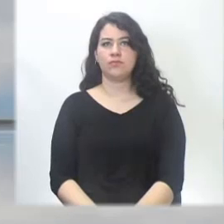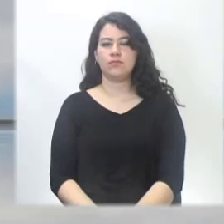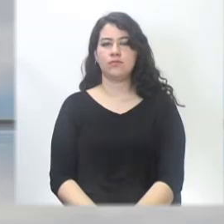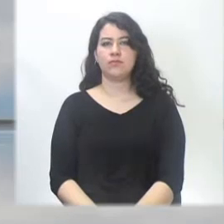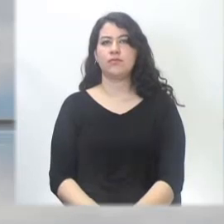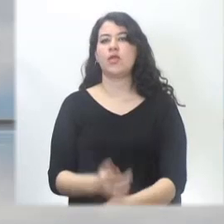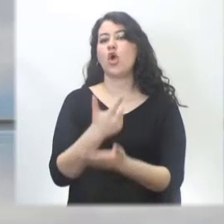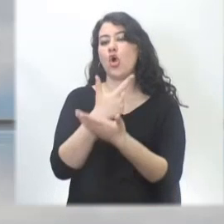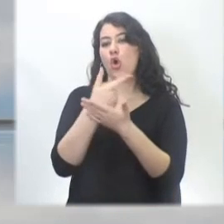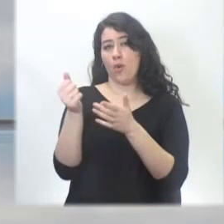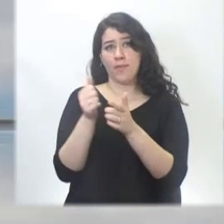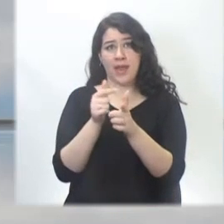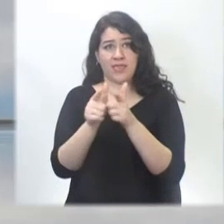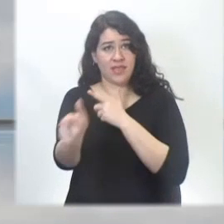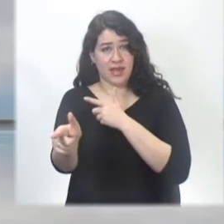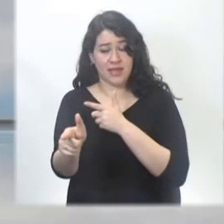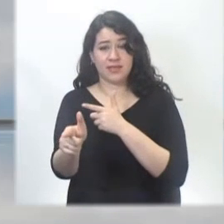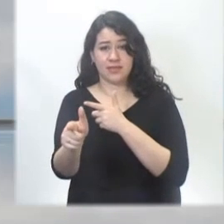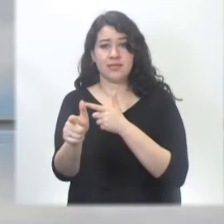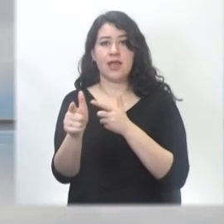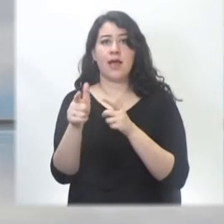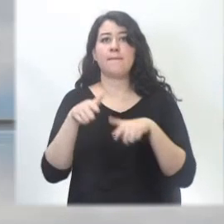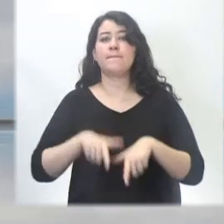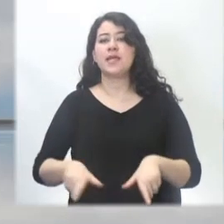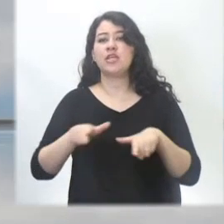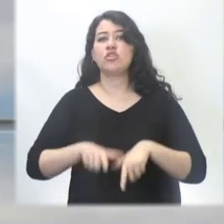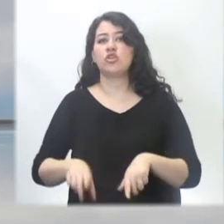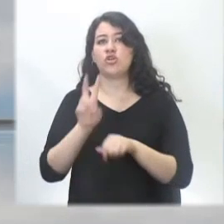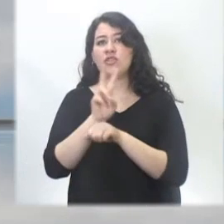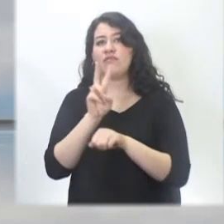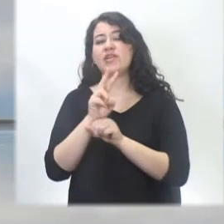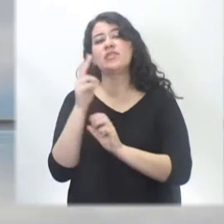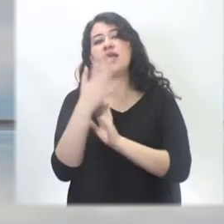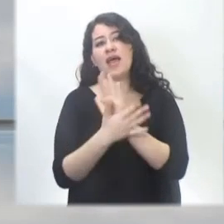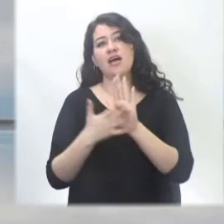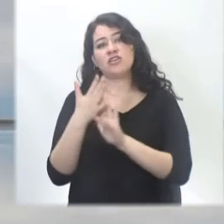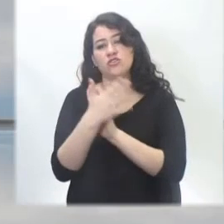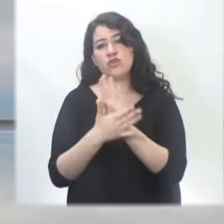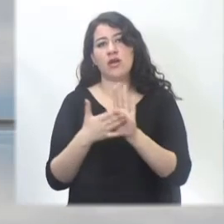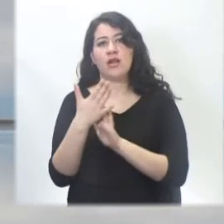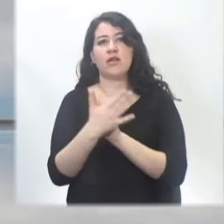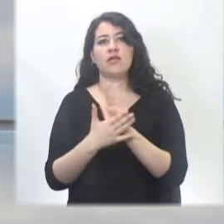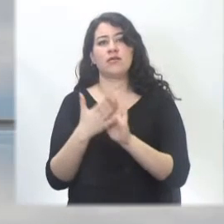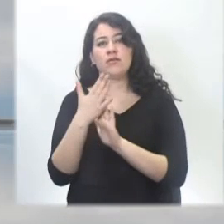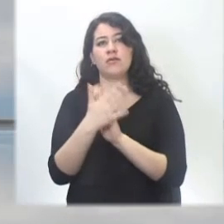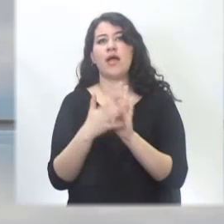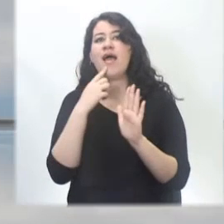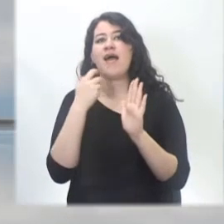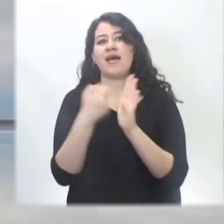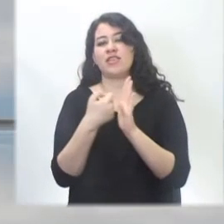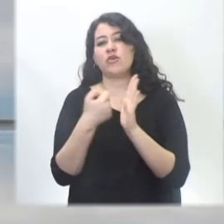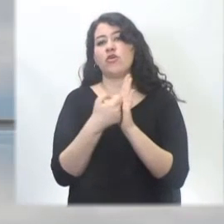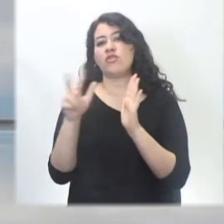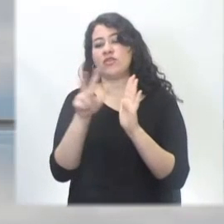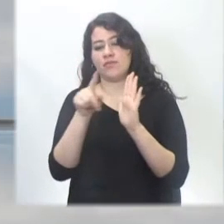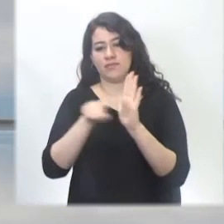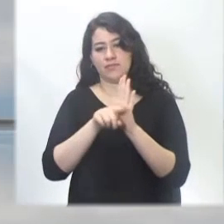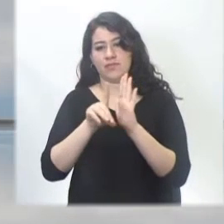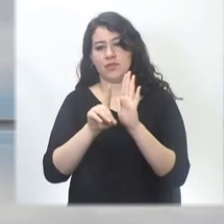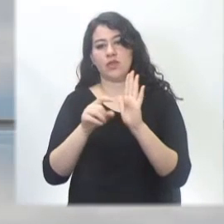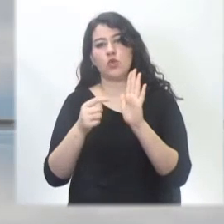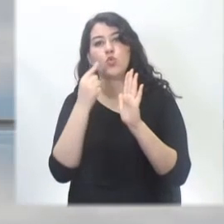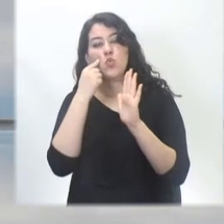La compra directa que hace el ministro de Defensa Nacional se fundamenta por excepción, amparándose en el TOCAF, artículo 33, literal D, numeral